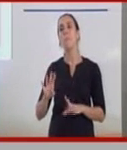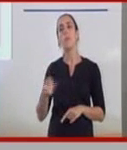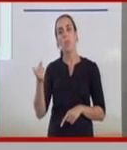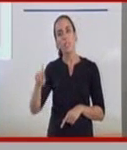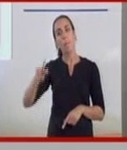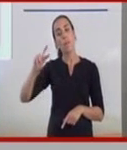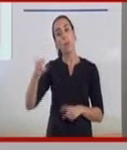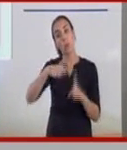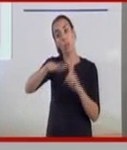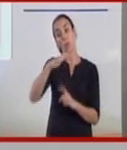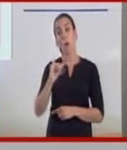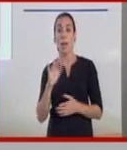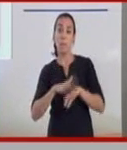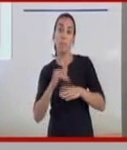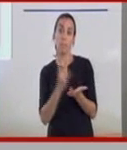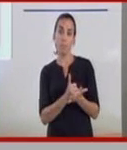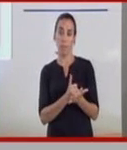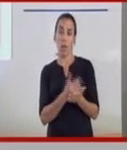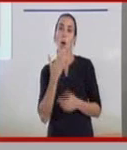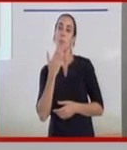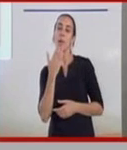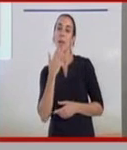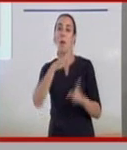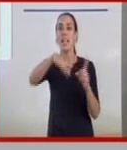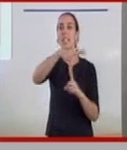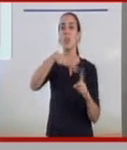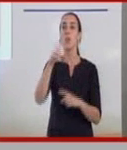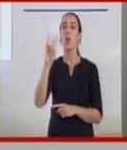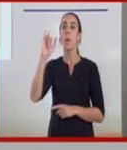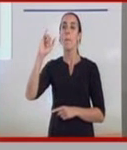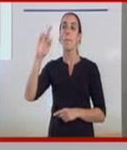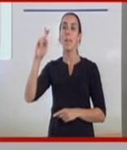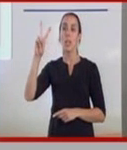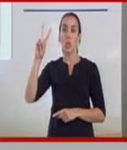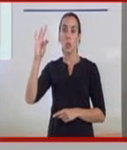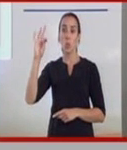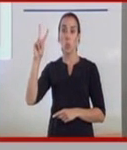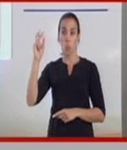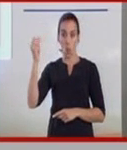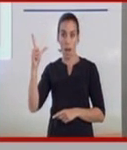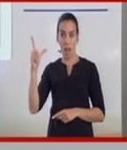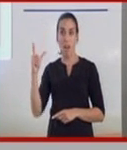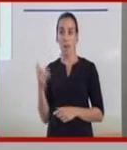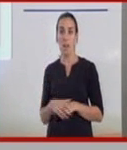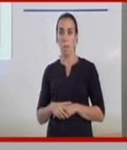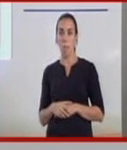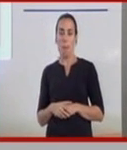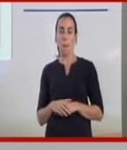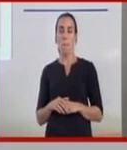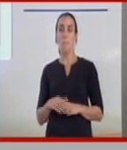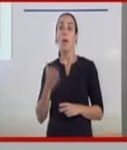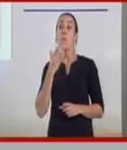entornos para hacer pruebas. Por ejemplo, el entorno virtual. Las redes sociales se han convertido en una